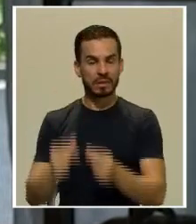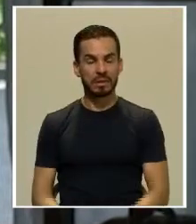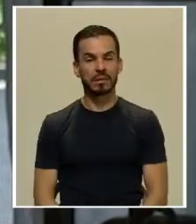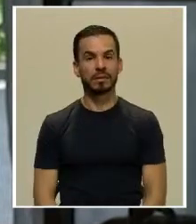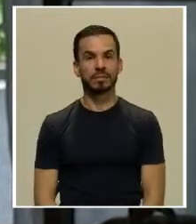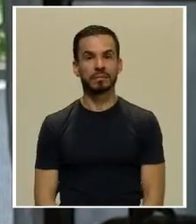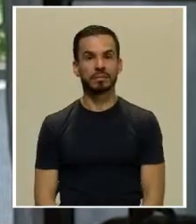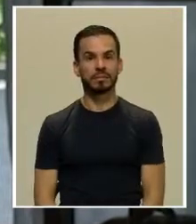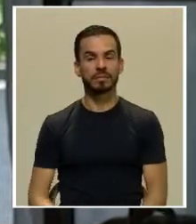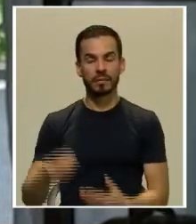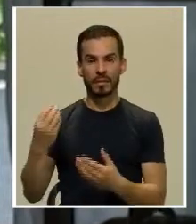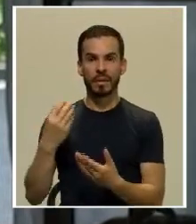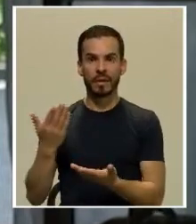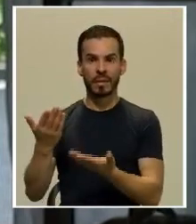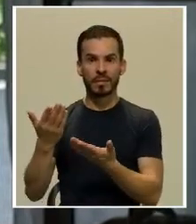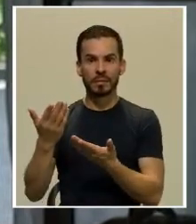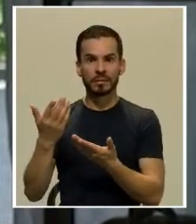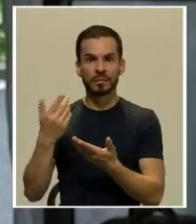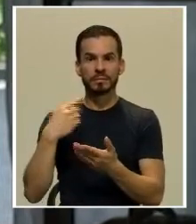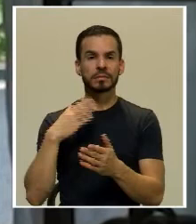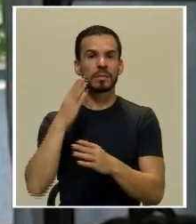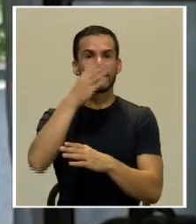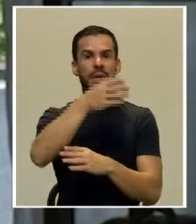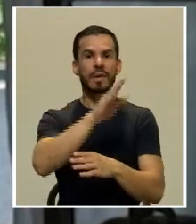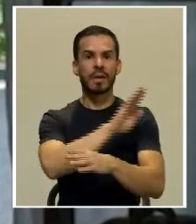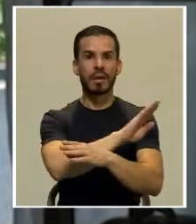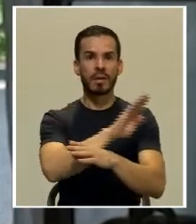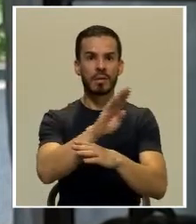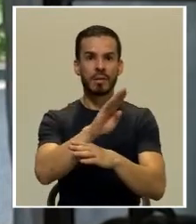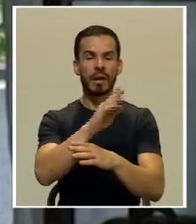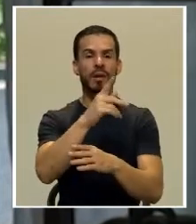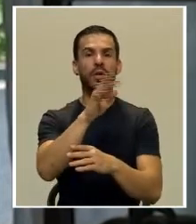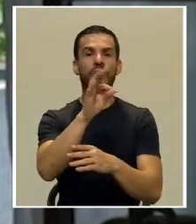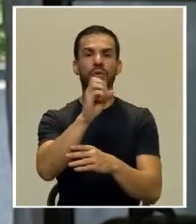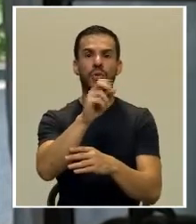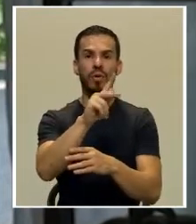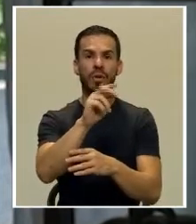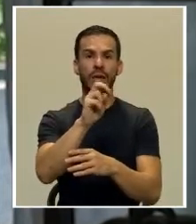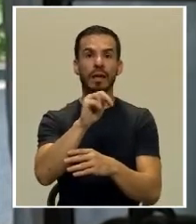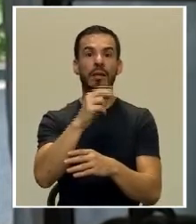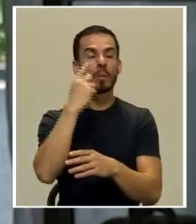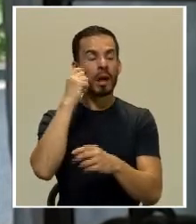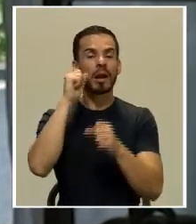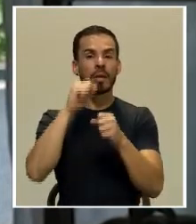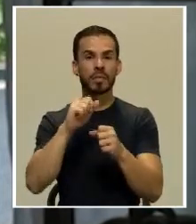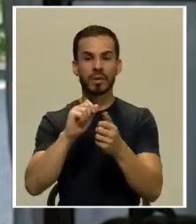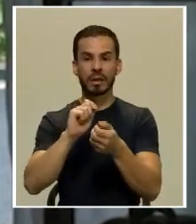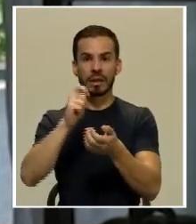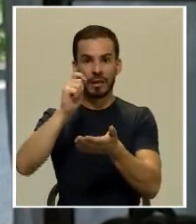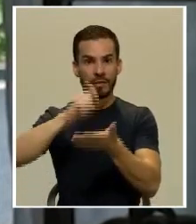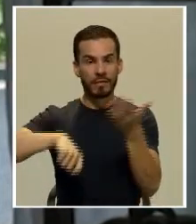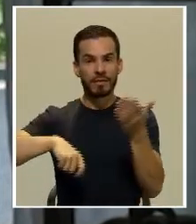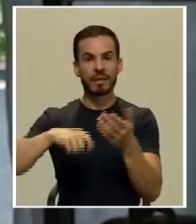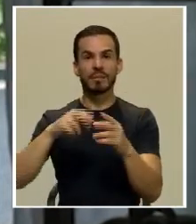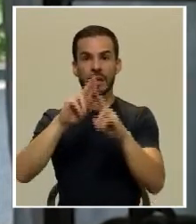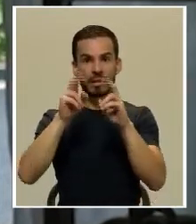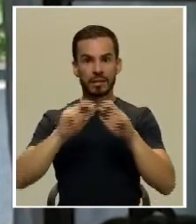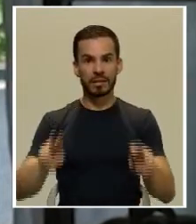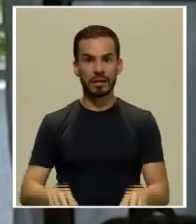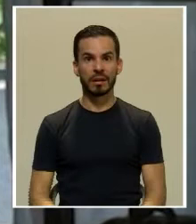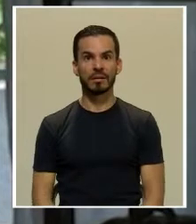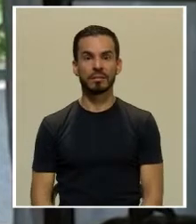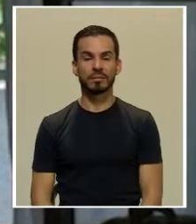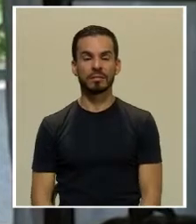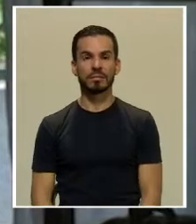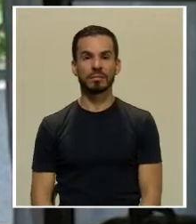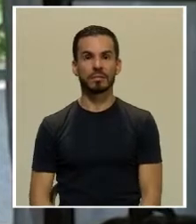entonces me mandaron al banco a sacar el token para poder hacer la firma digital, ¿verdad? Y